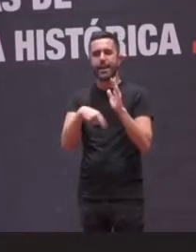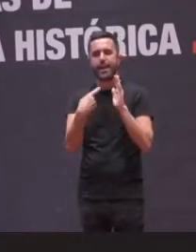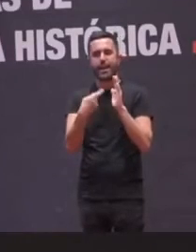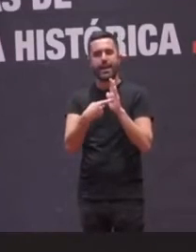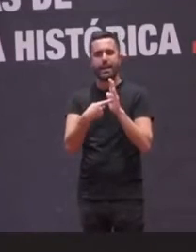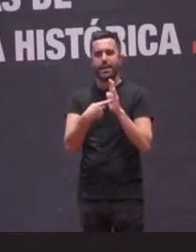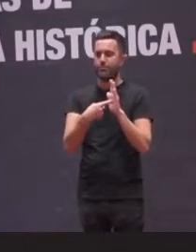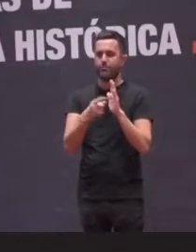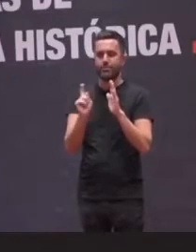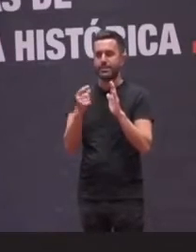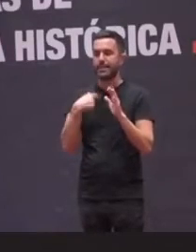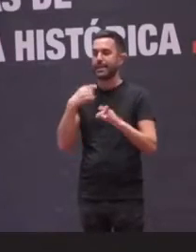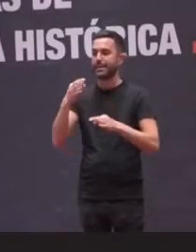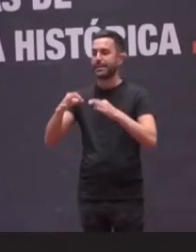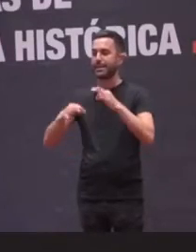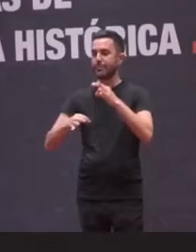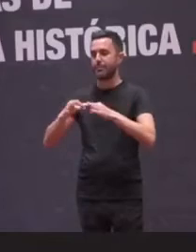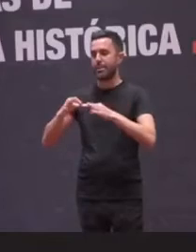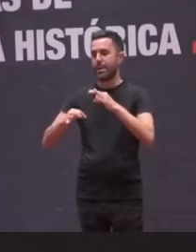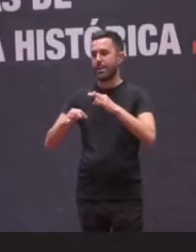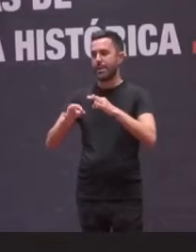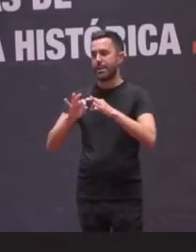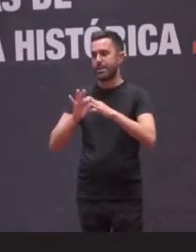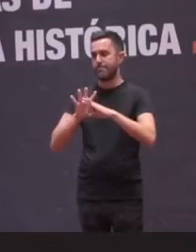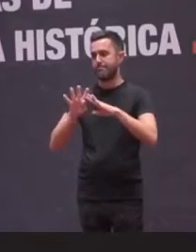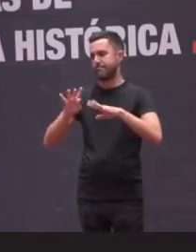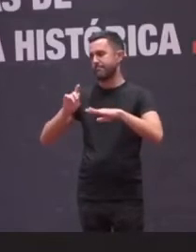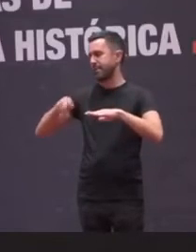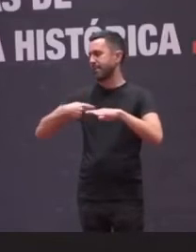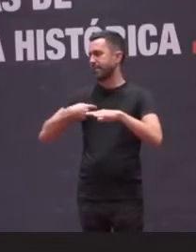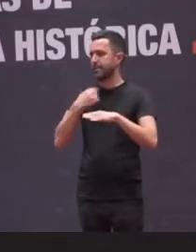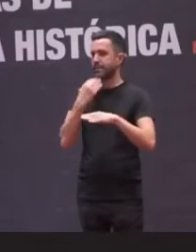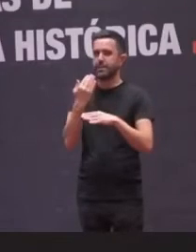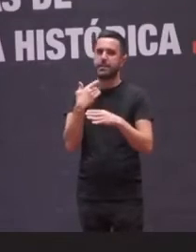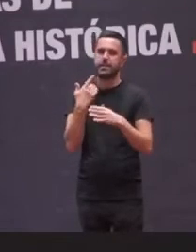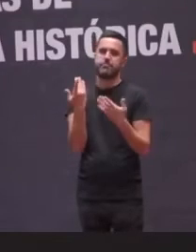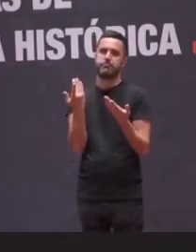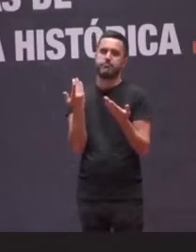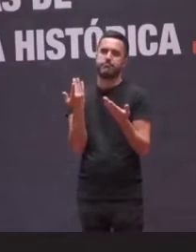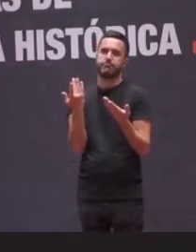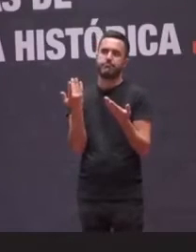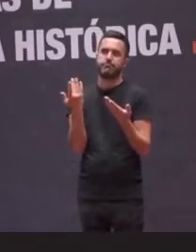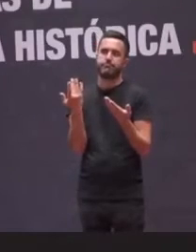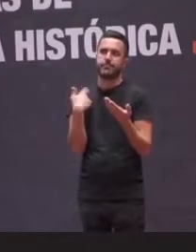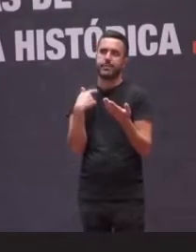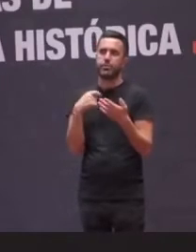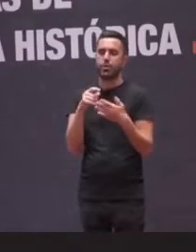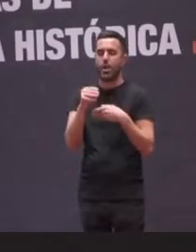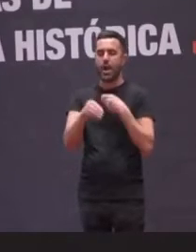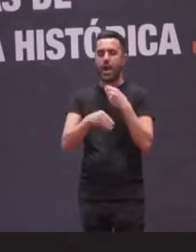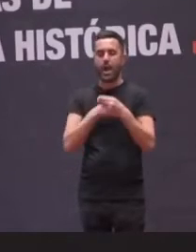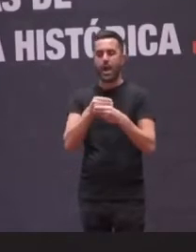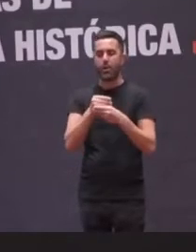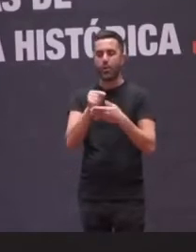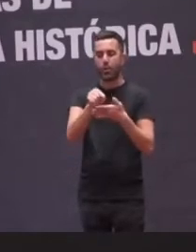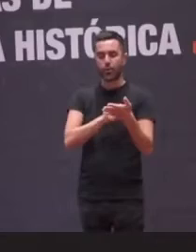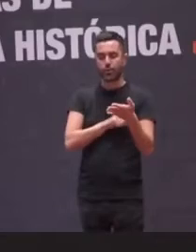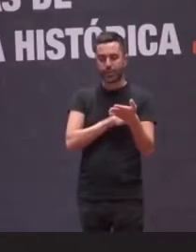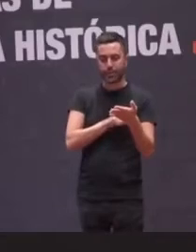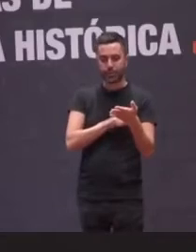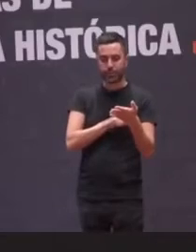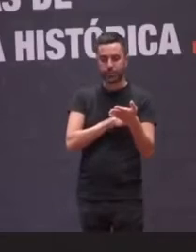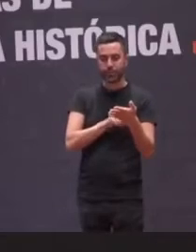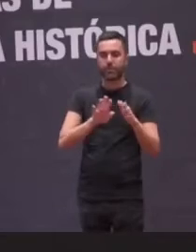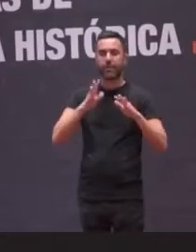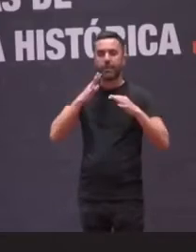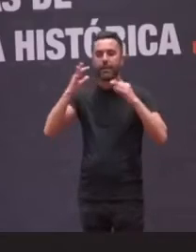que o contrato simulado consiste en algo que conocemos moitos. Eu fago un contrato, pero no fondo estou facendo outro